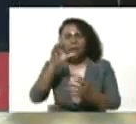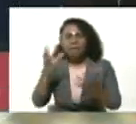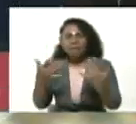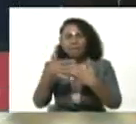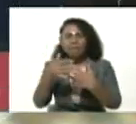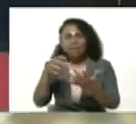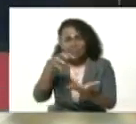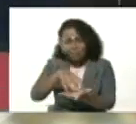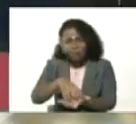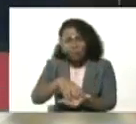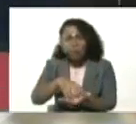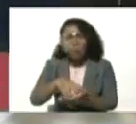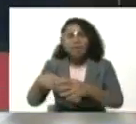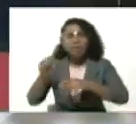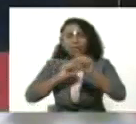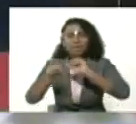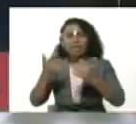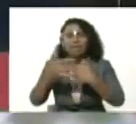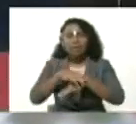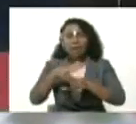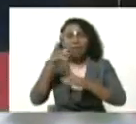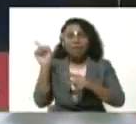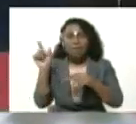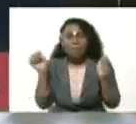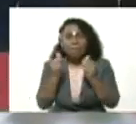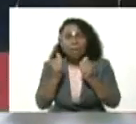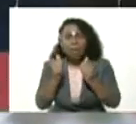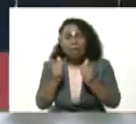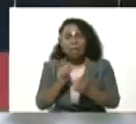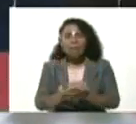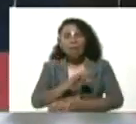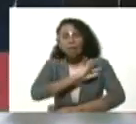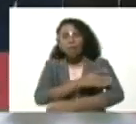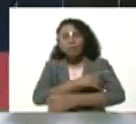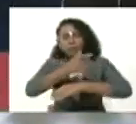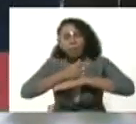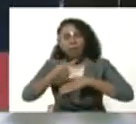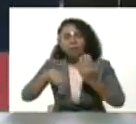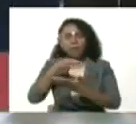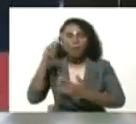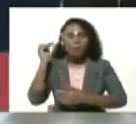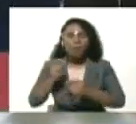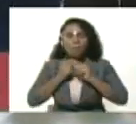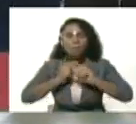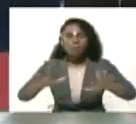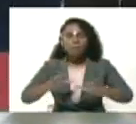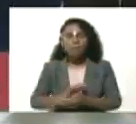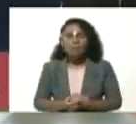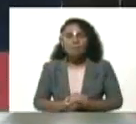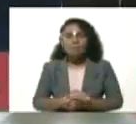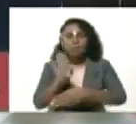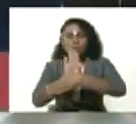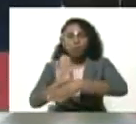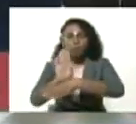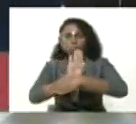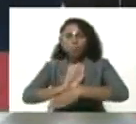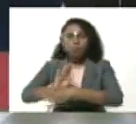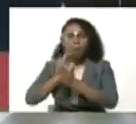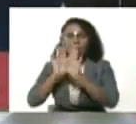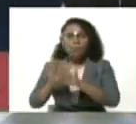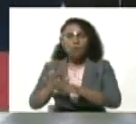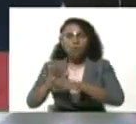Integral Los Andes, la Fuerza Armada Nacional Bolivariana desplegada en protección,